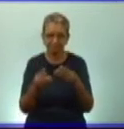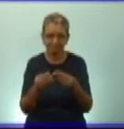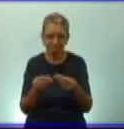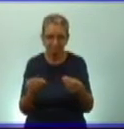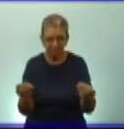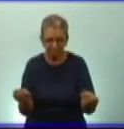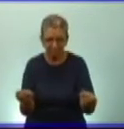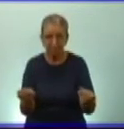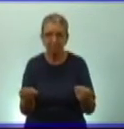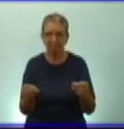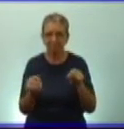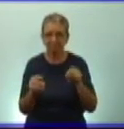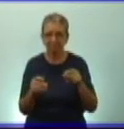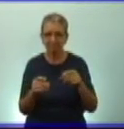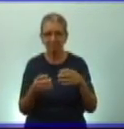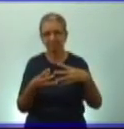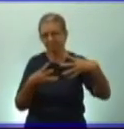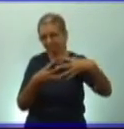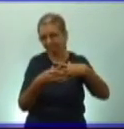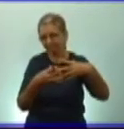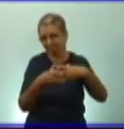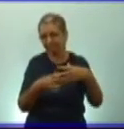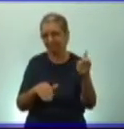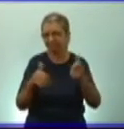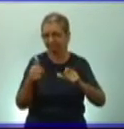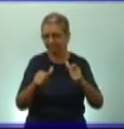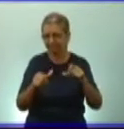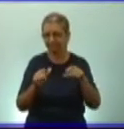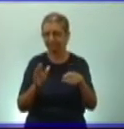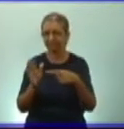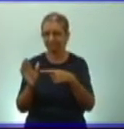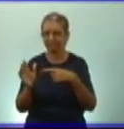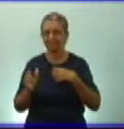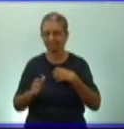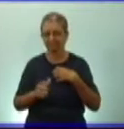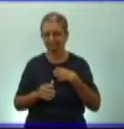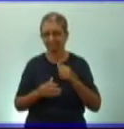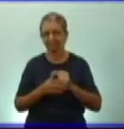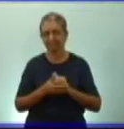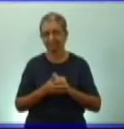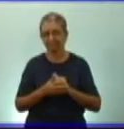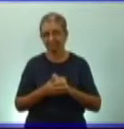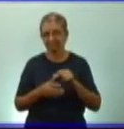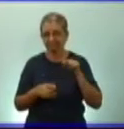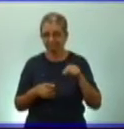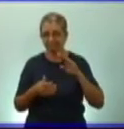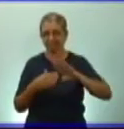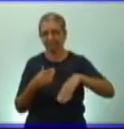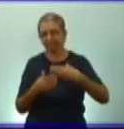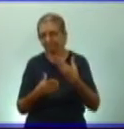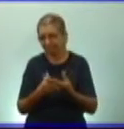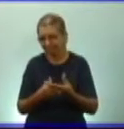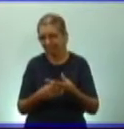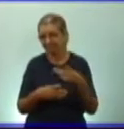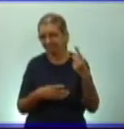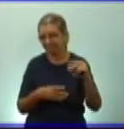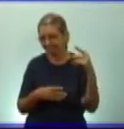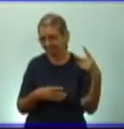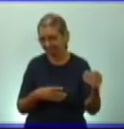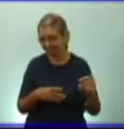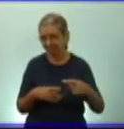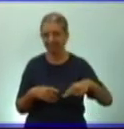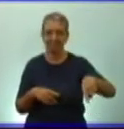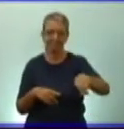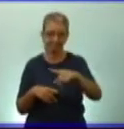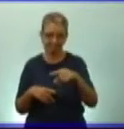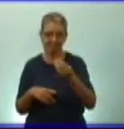el tipo de partícula y el enlace químico que presentan estos compuestos. Ahora bien, les propongo realizar un ejercicio donde ustedes